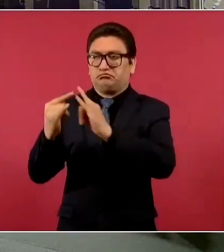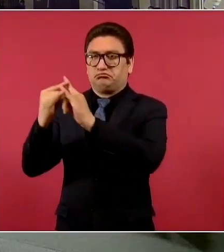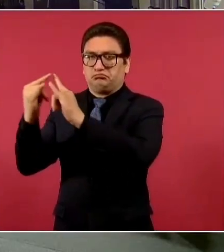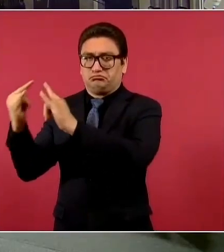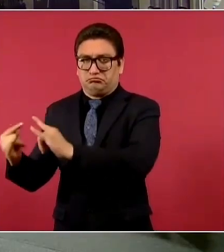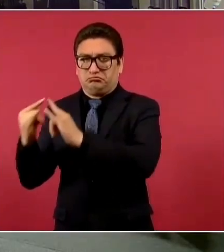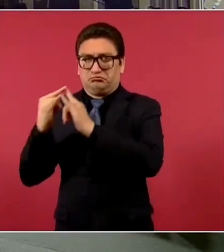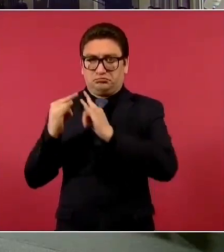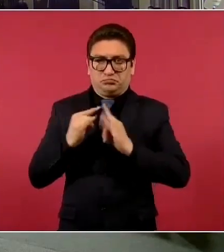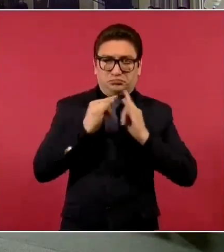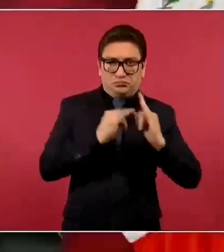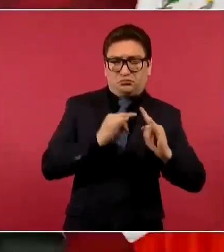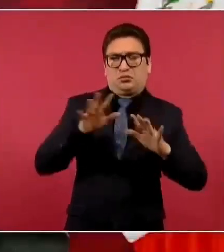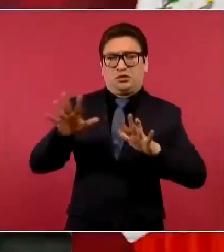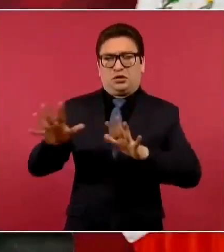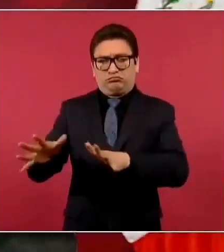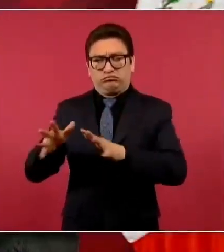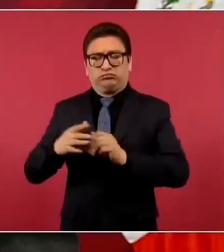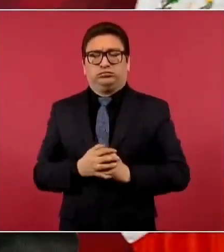de